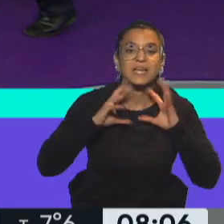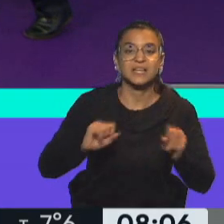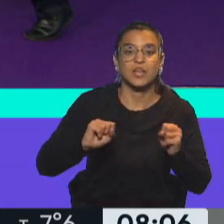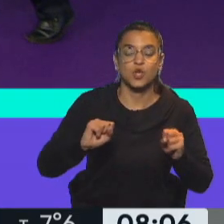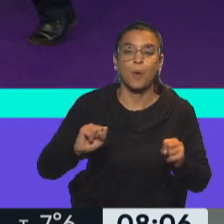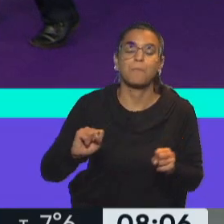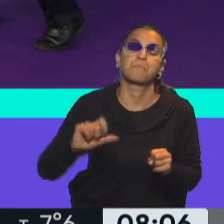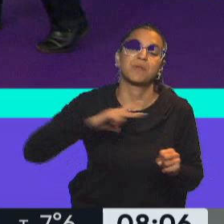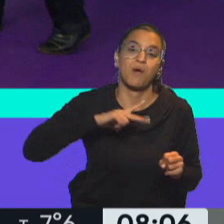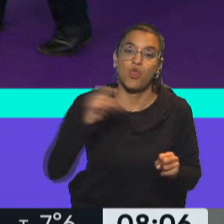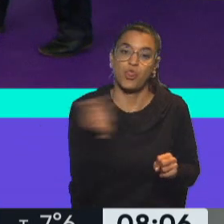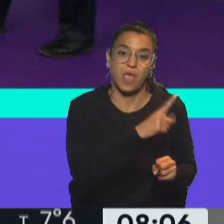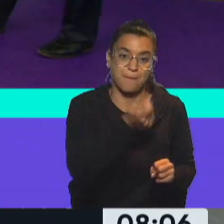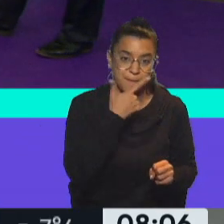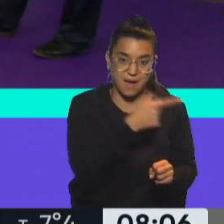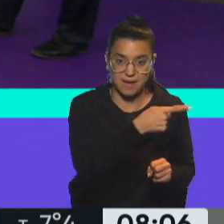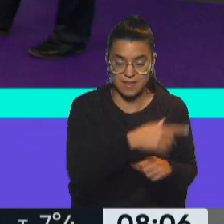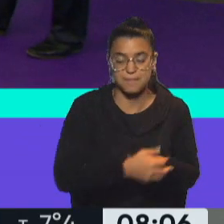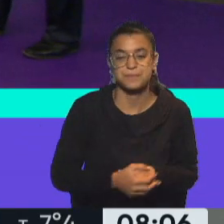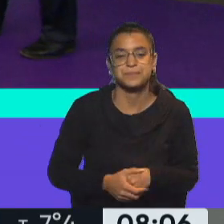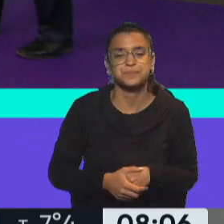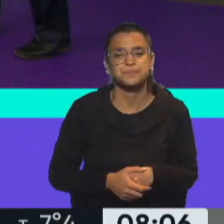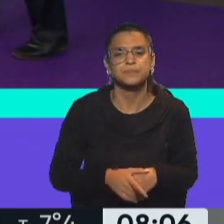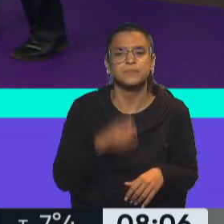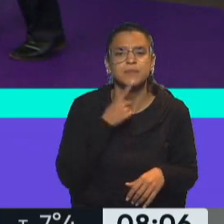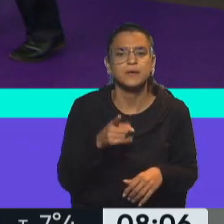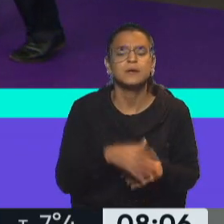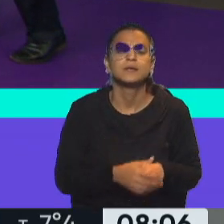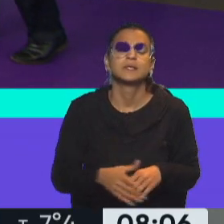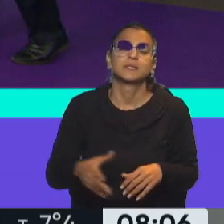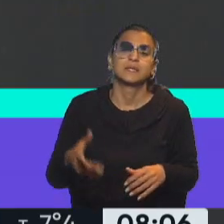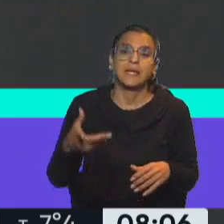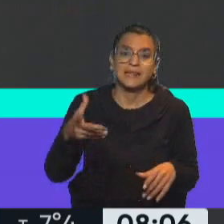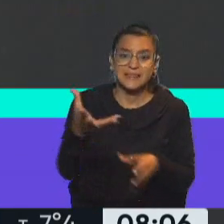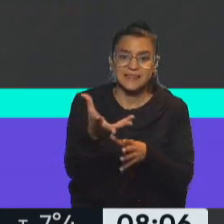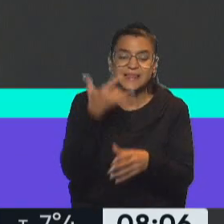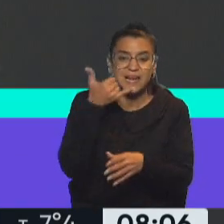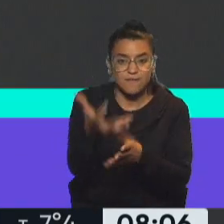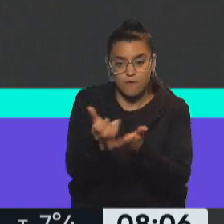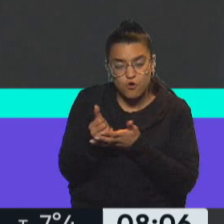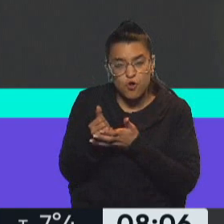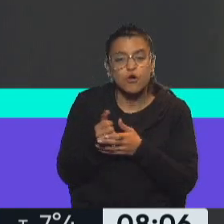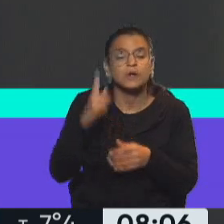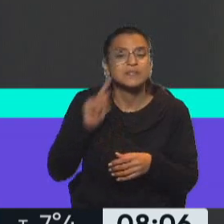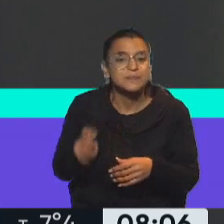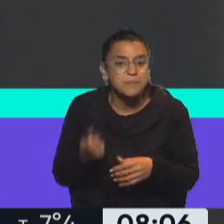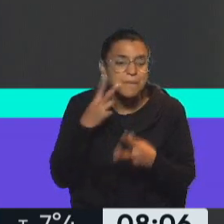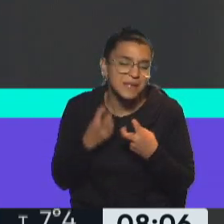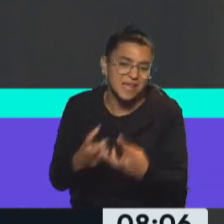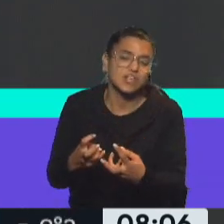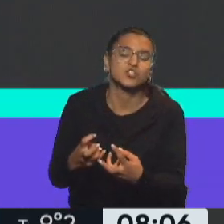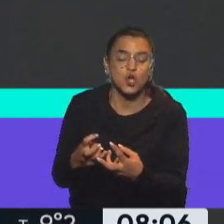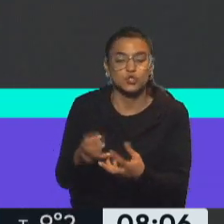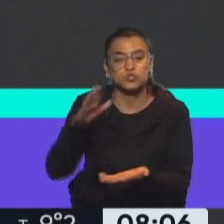de este otro señor, que es Mauricio Macri. Se dice que ese teléfono fue secuestrado en el marco de la causa por espionaje ilegal